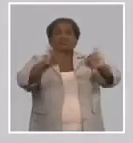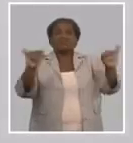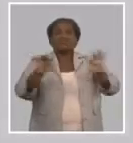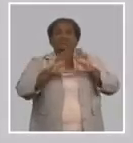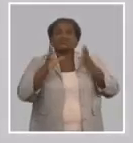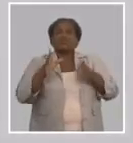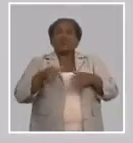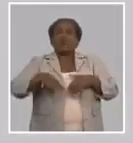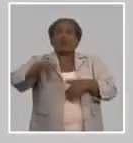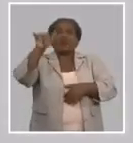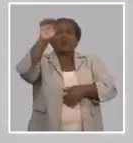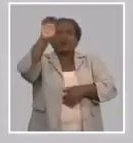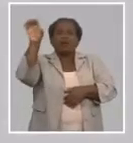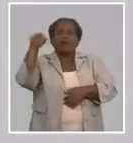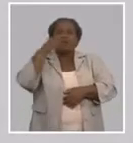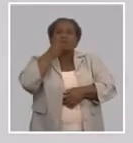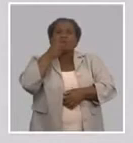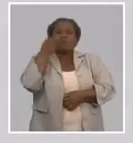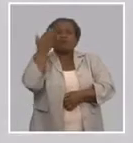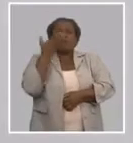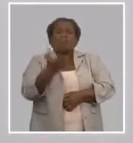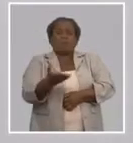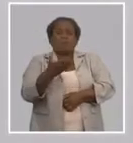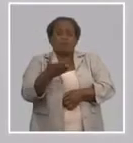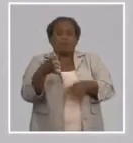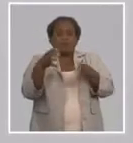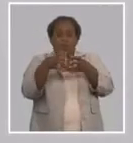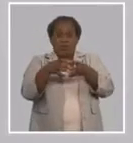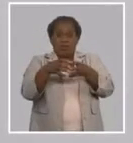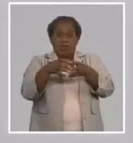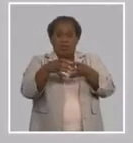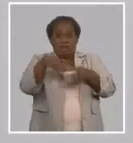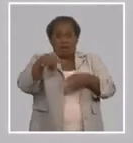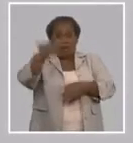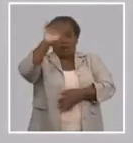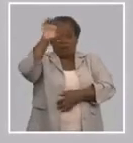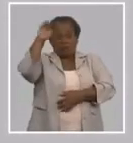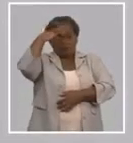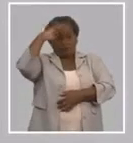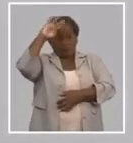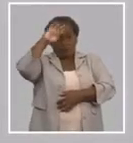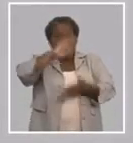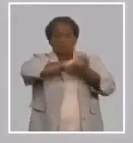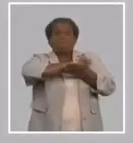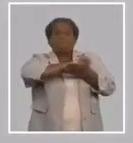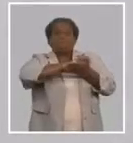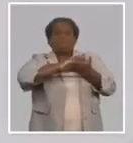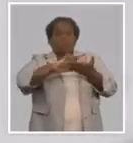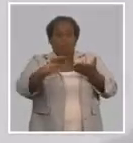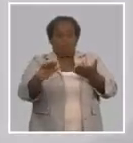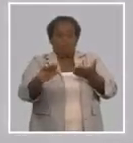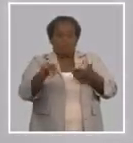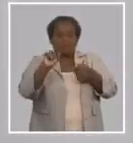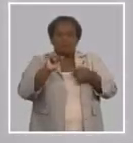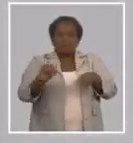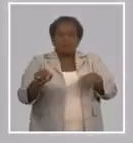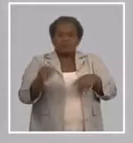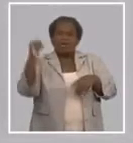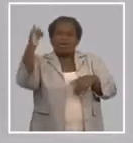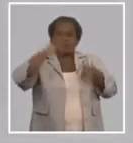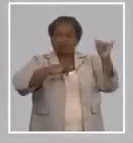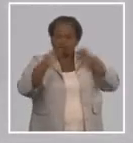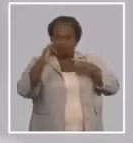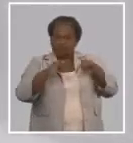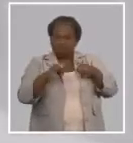que podían solicitar al instituto de la notica civil de cuba el permiso de operación en interés del